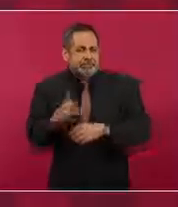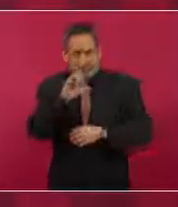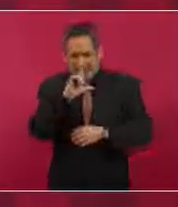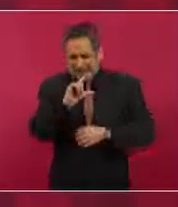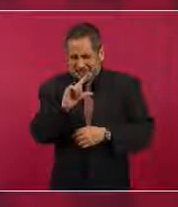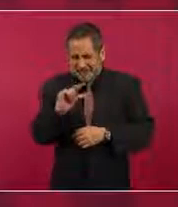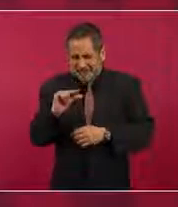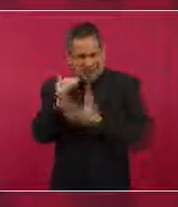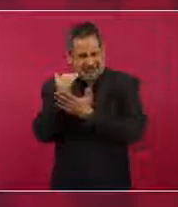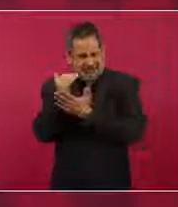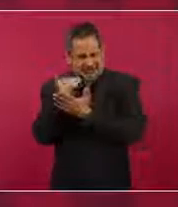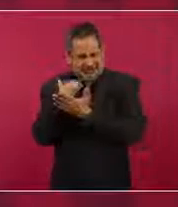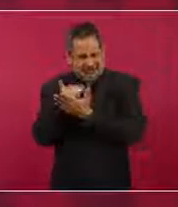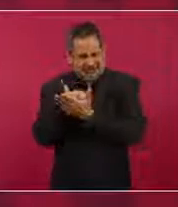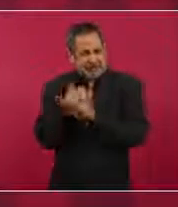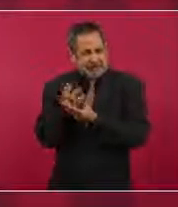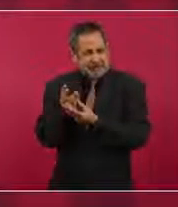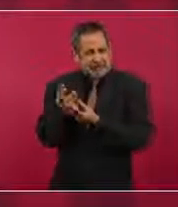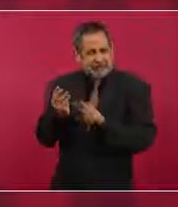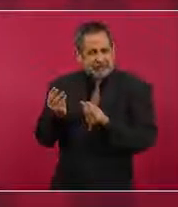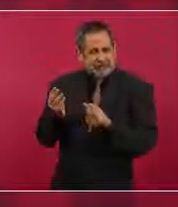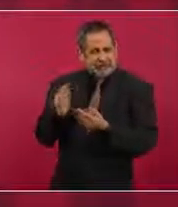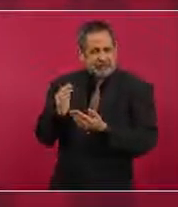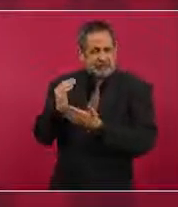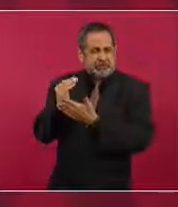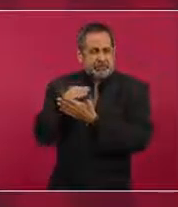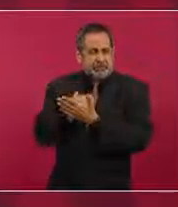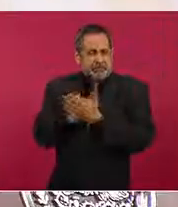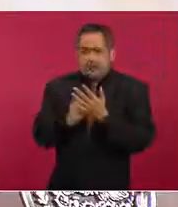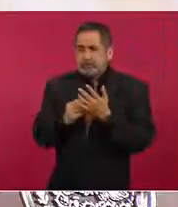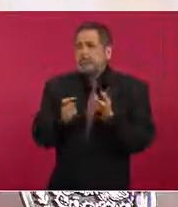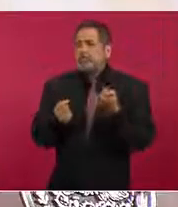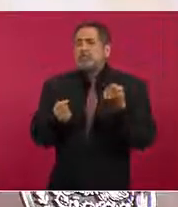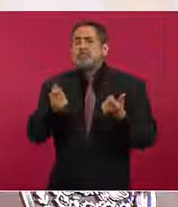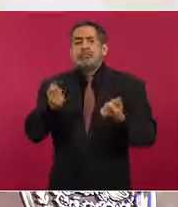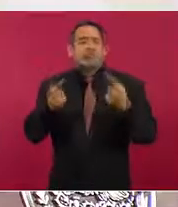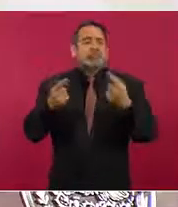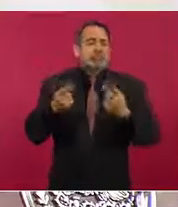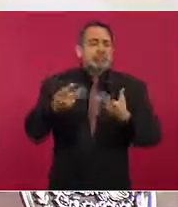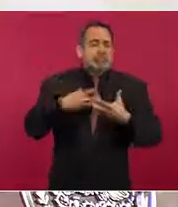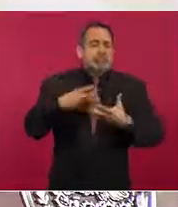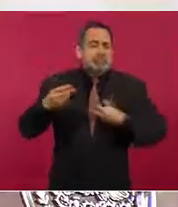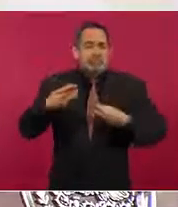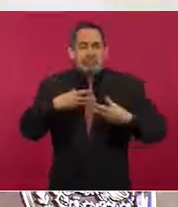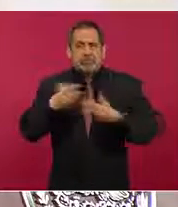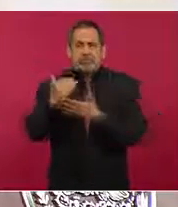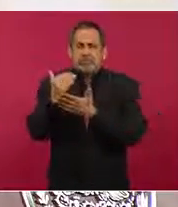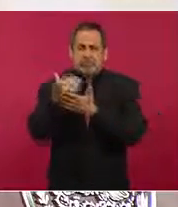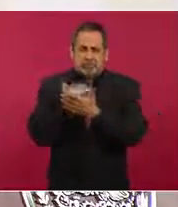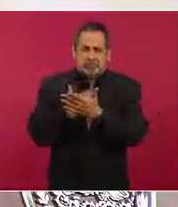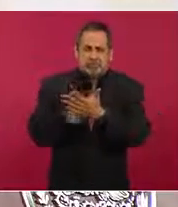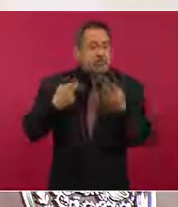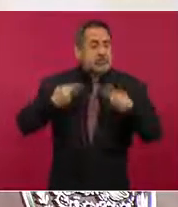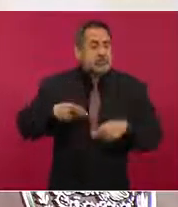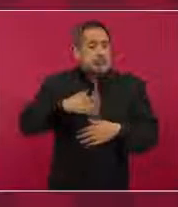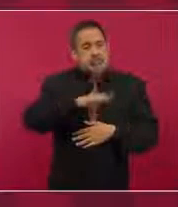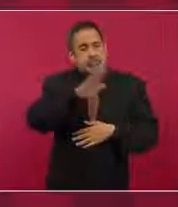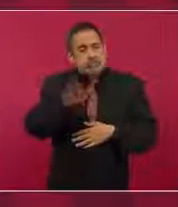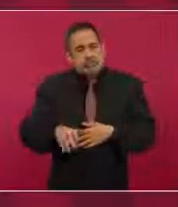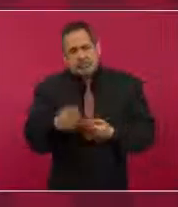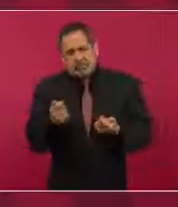bajando de intensidad, ya hay menos contagios y sobre todo menos fallecidos,